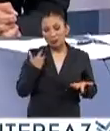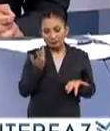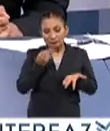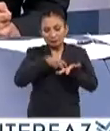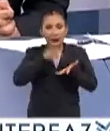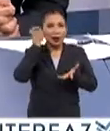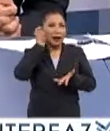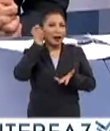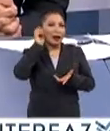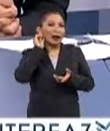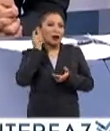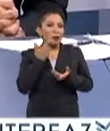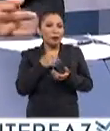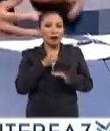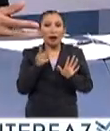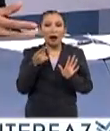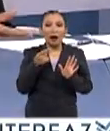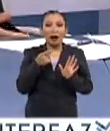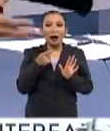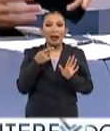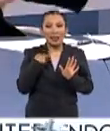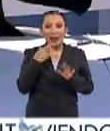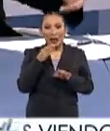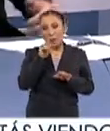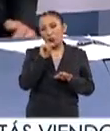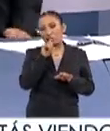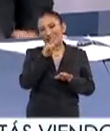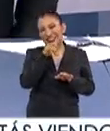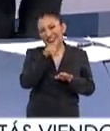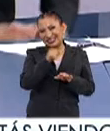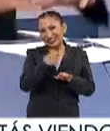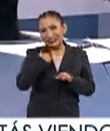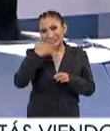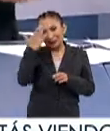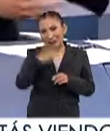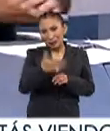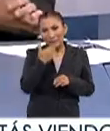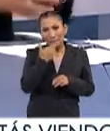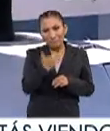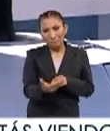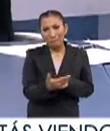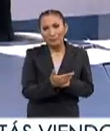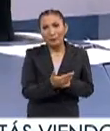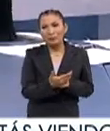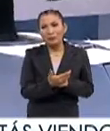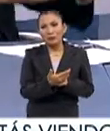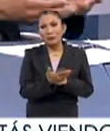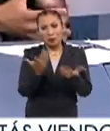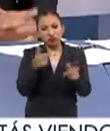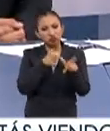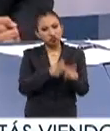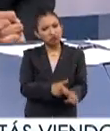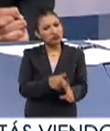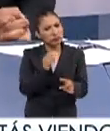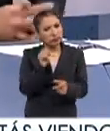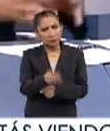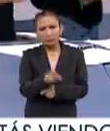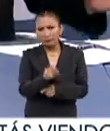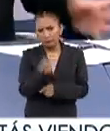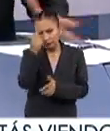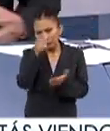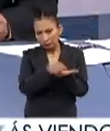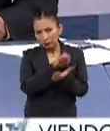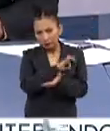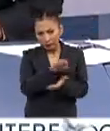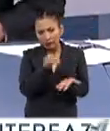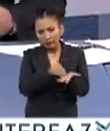levantarme con ese espacio de puntitas, ¿no?, de Emilio Bergenji, que además creo que tengo entendido que lo han sabido, lo han mantenido ahí, ¿no? Creo que se